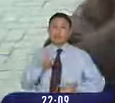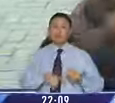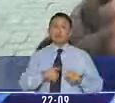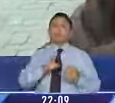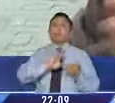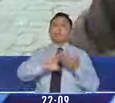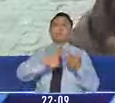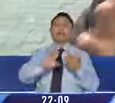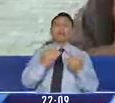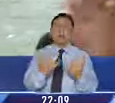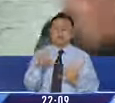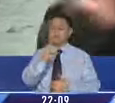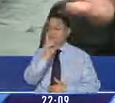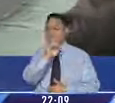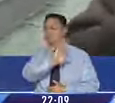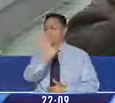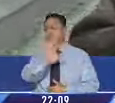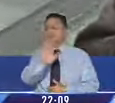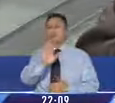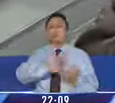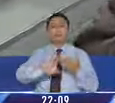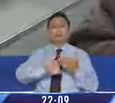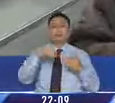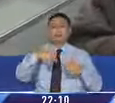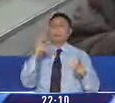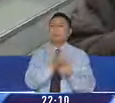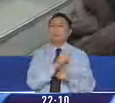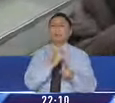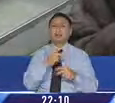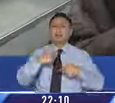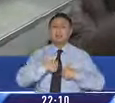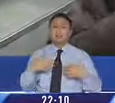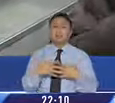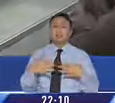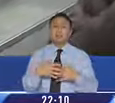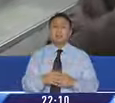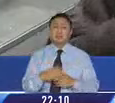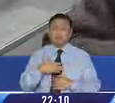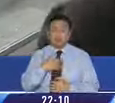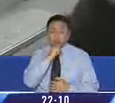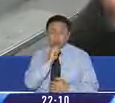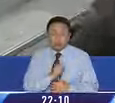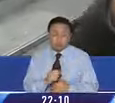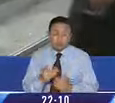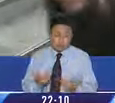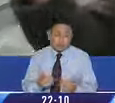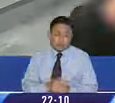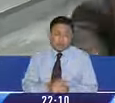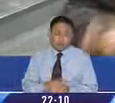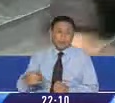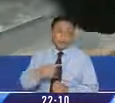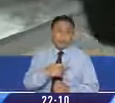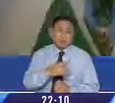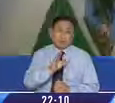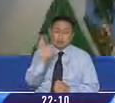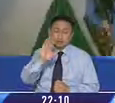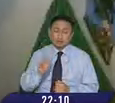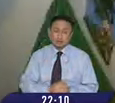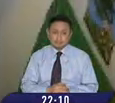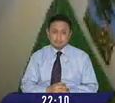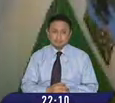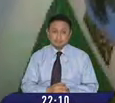pero está terrible, lo único que les puedo decir. A mí me da miedo, como ya soy vieja. Me cojan por ahí.